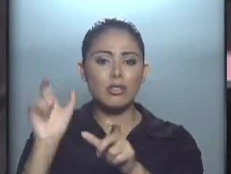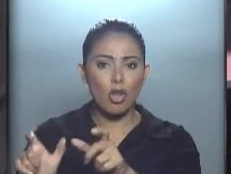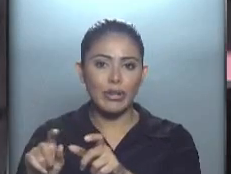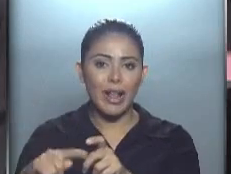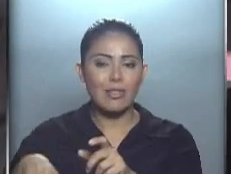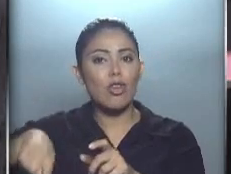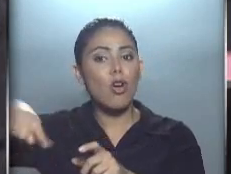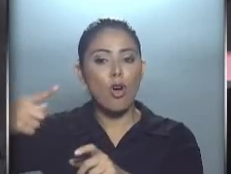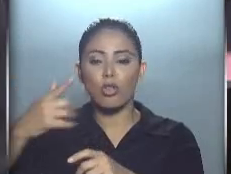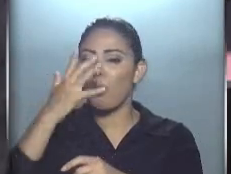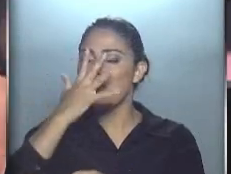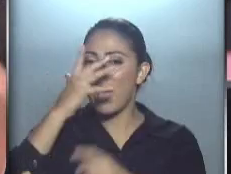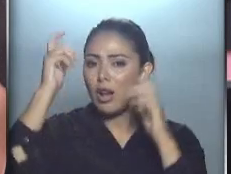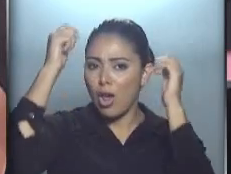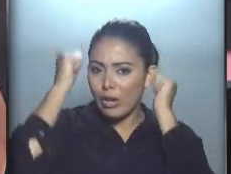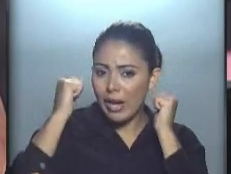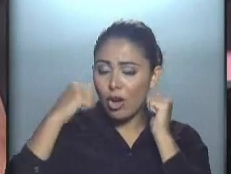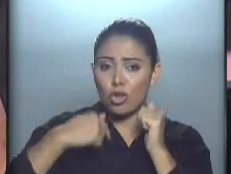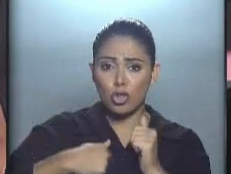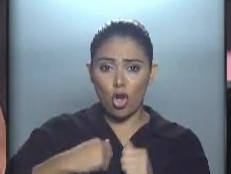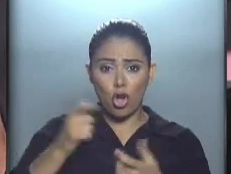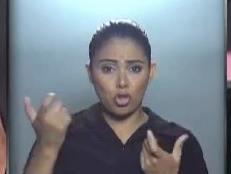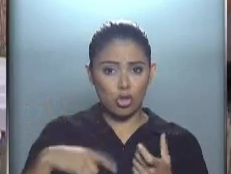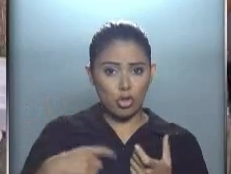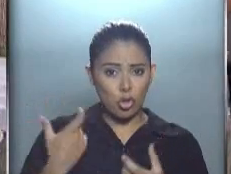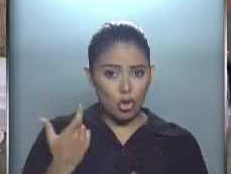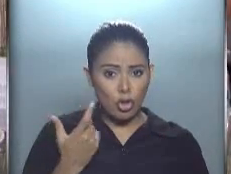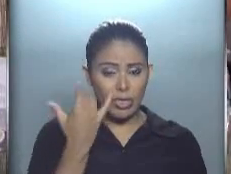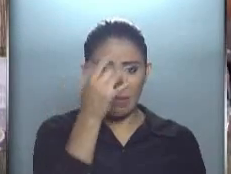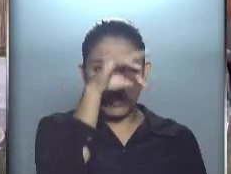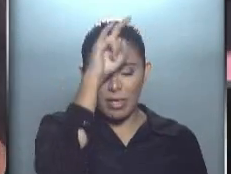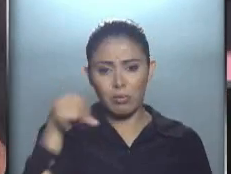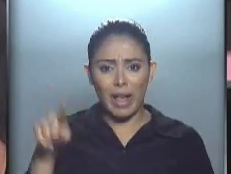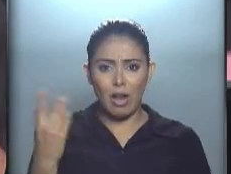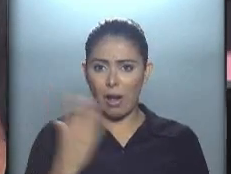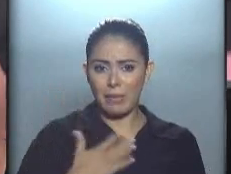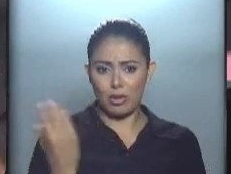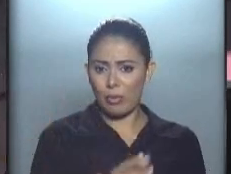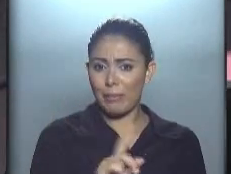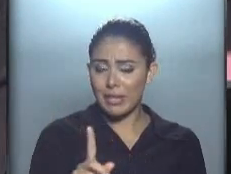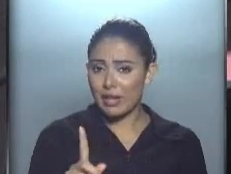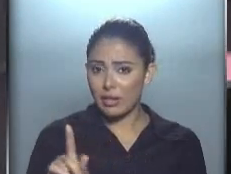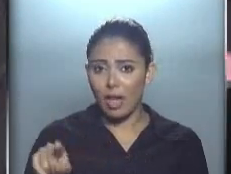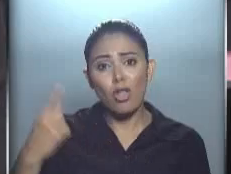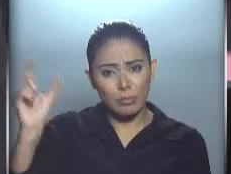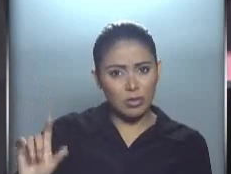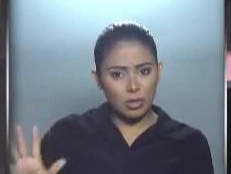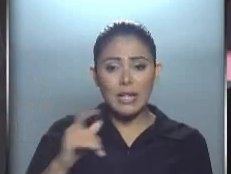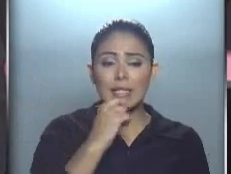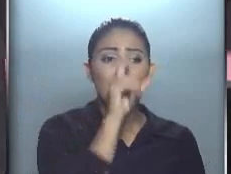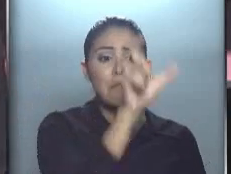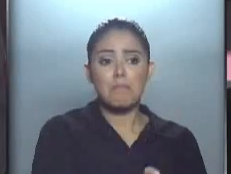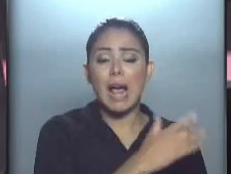defecto con una máscara, yo como socio de Independiente, la verdad que no me siento representado. Uh-huh. Quisiera un presidente que le haya ido bien,